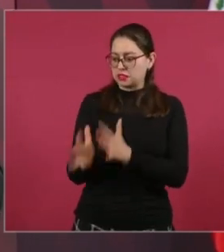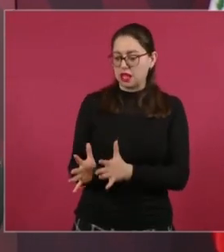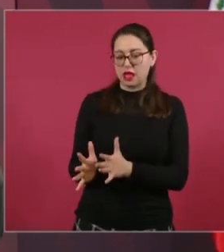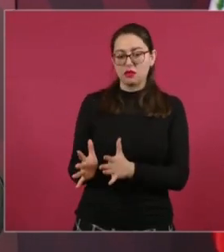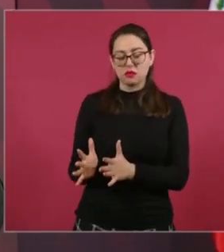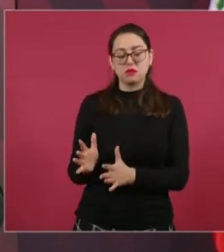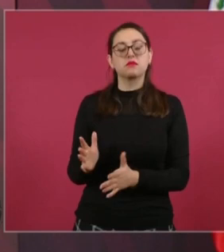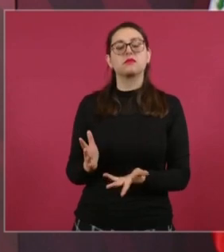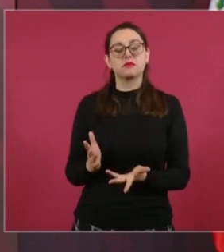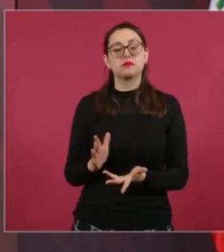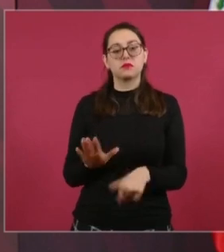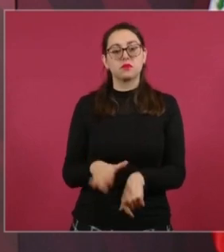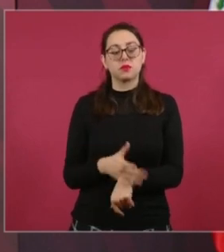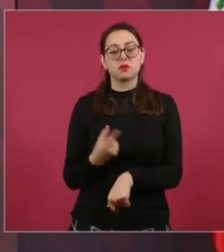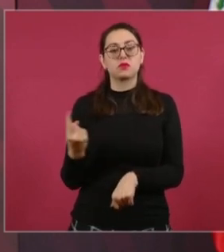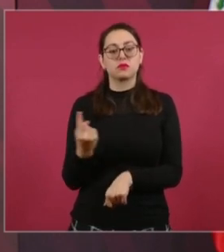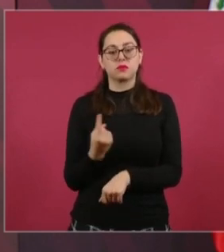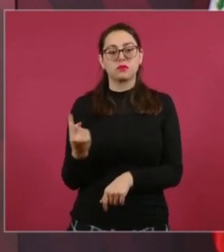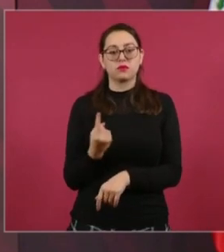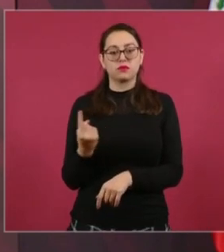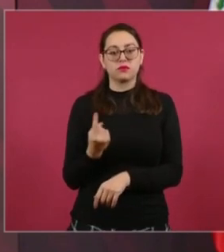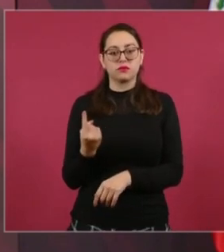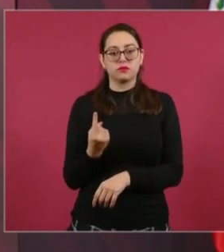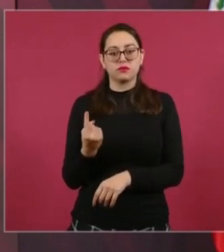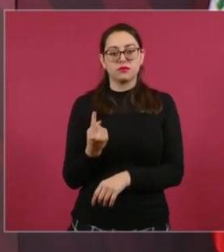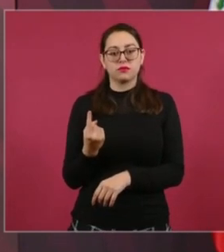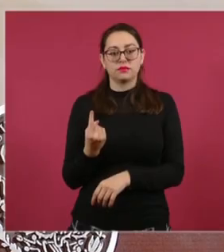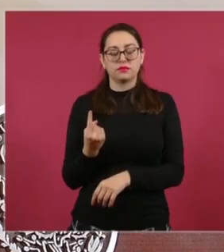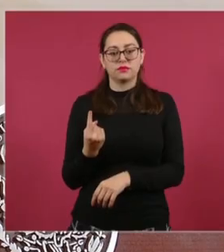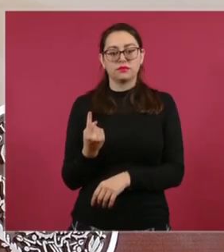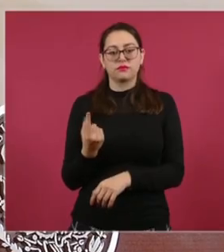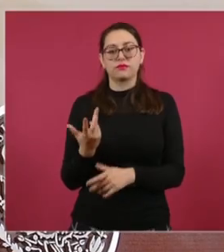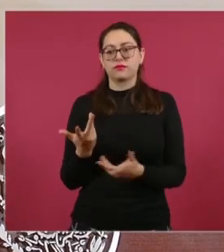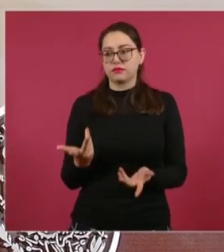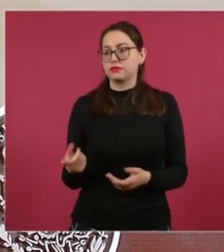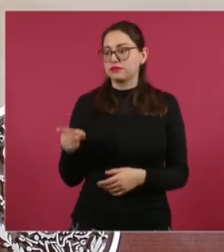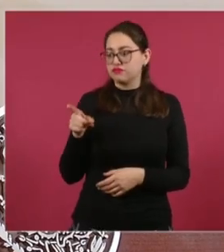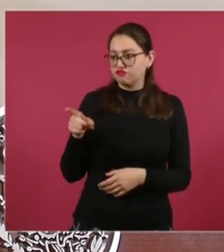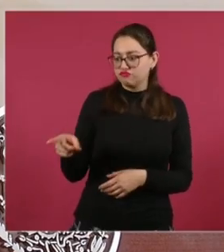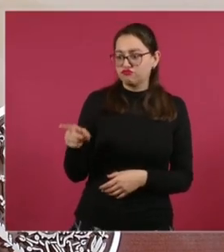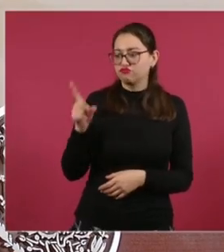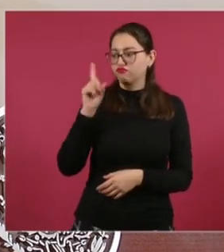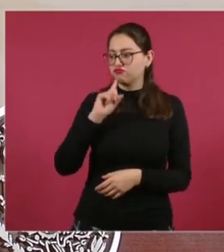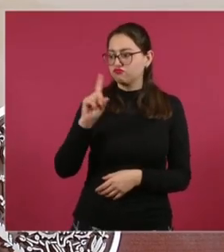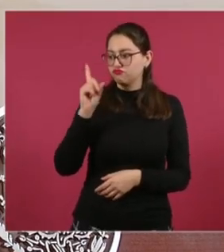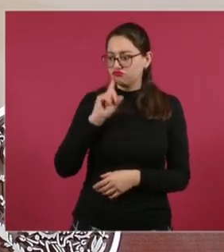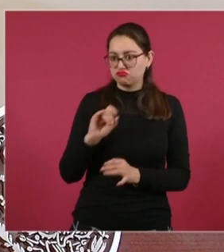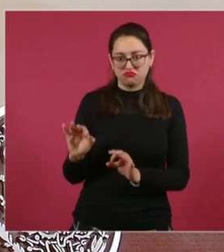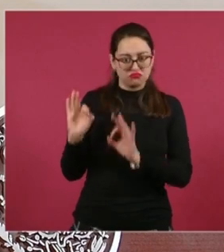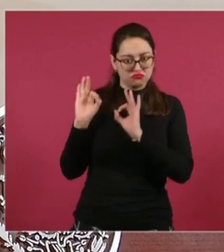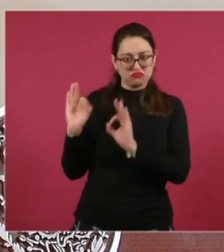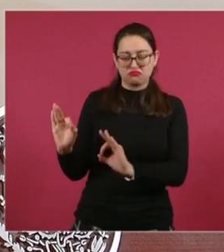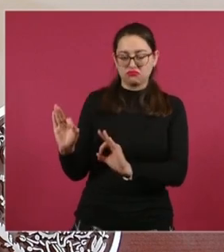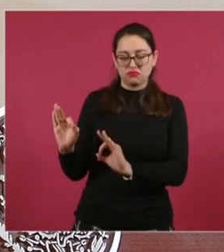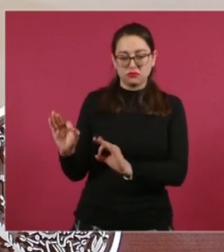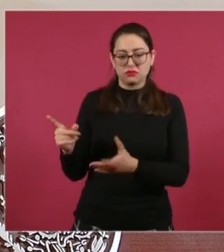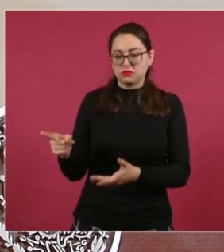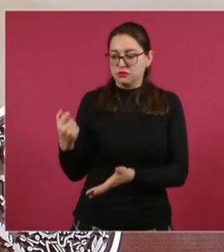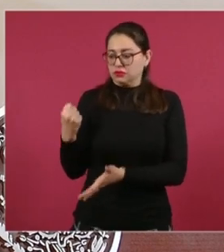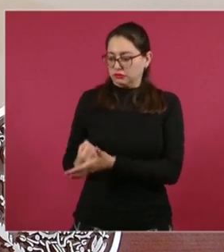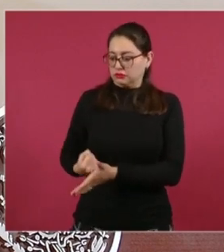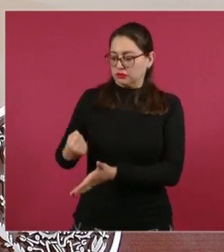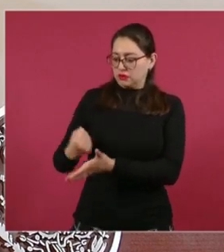viene de un movimiento ciudadano, de un movimiento popular,